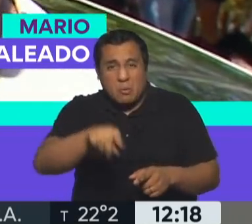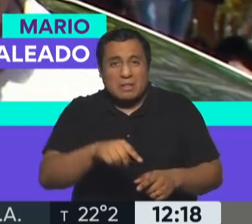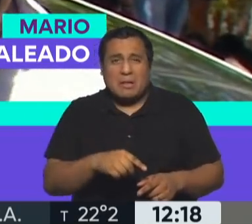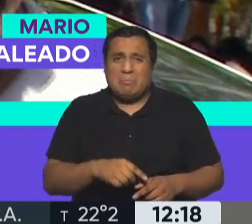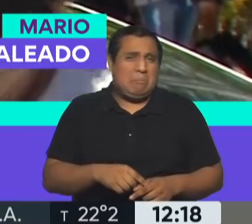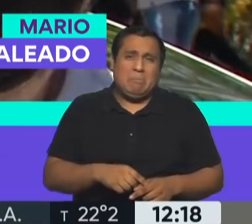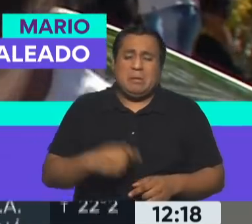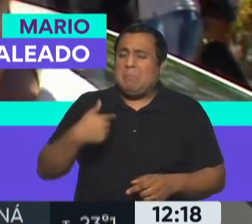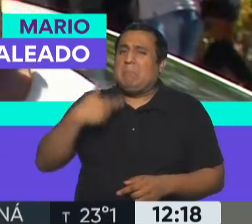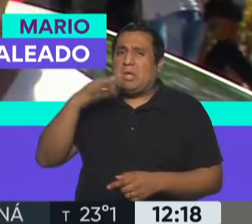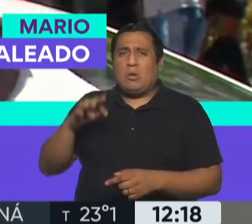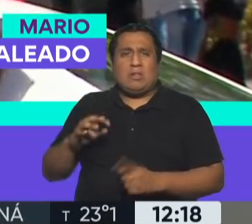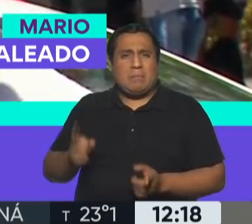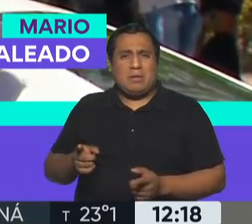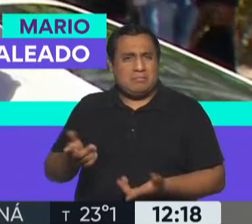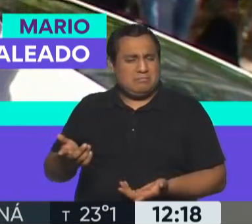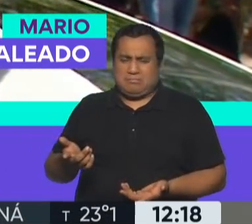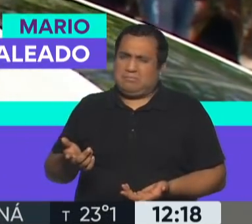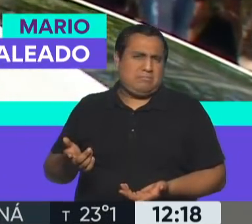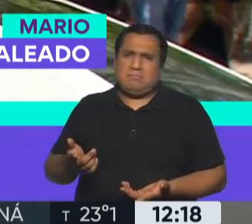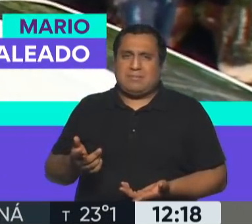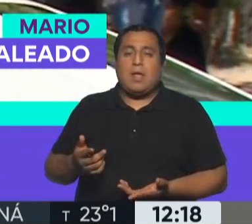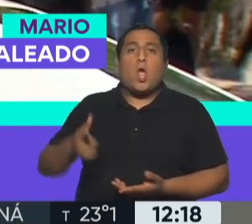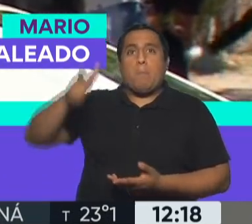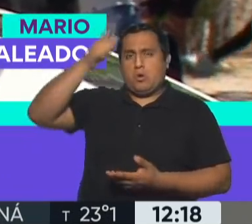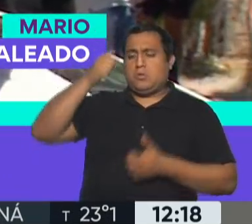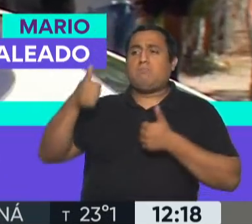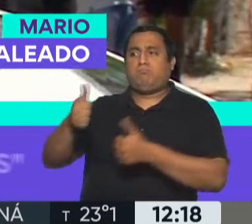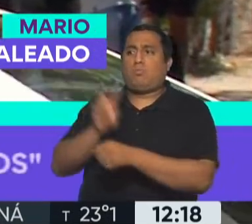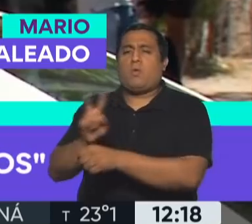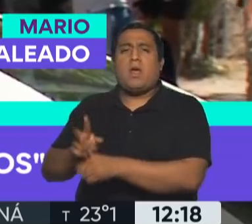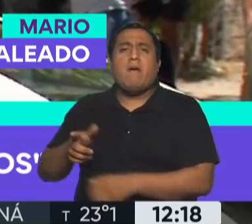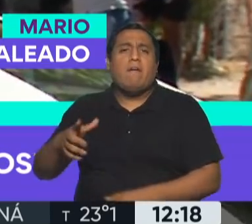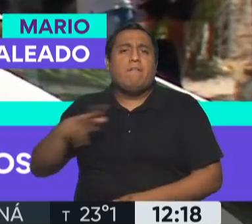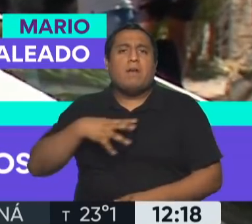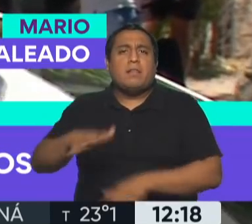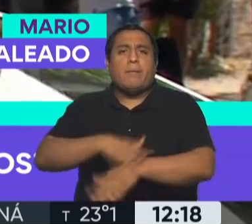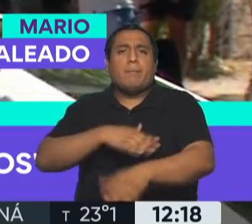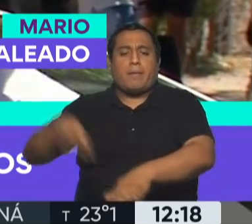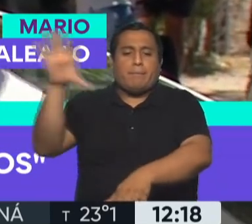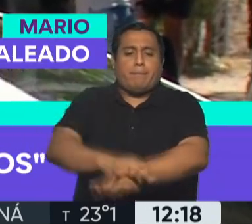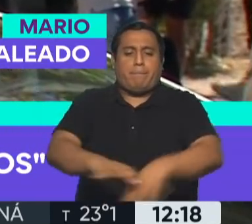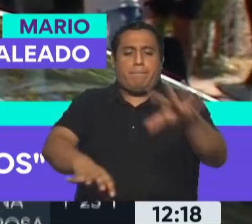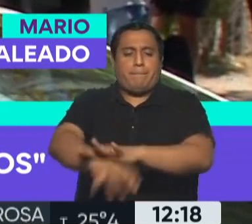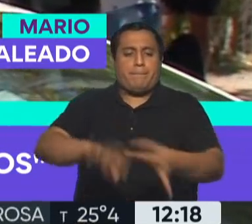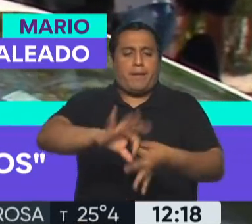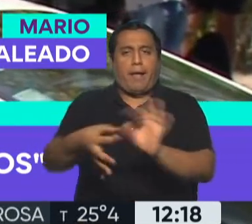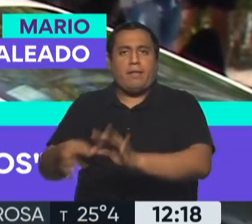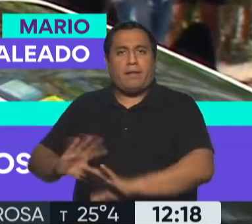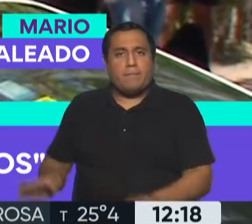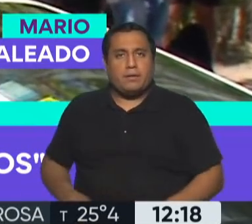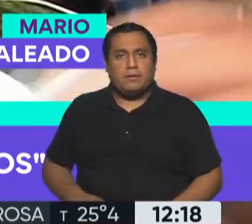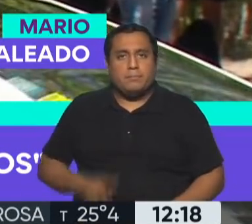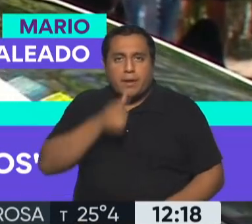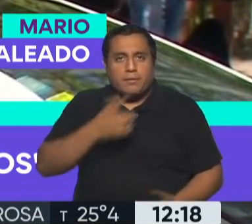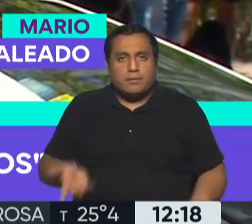trataron como basura, con custodia policial. Faltaba que le pongan una cadena a los pies, nada más. Pero estaba en un maltrato terrible. El